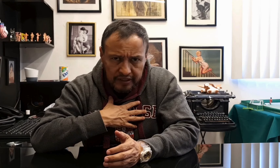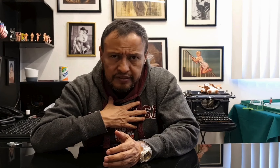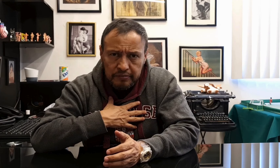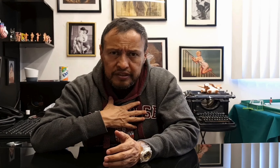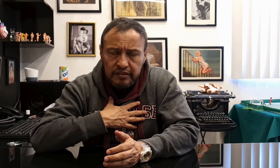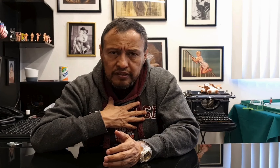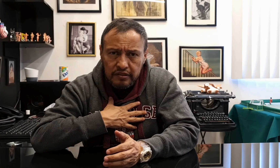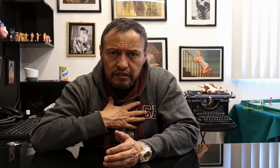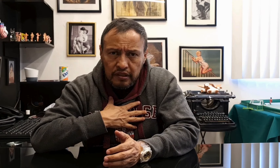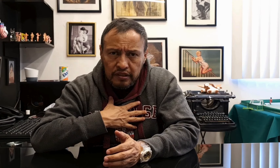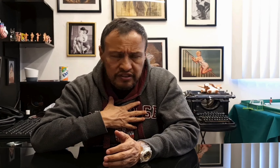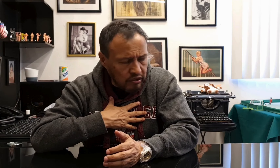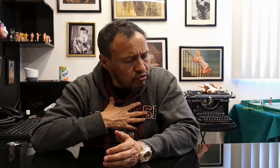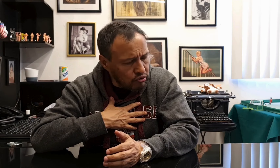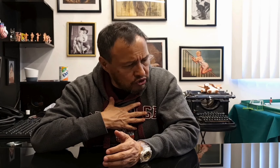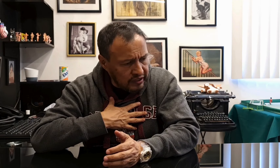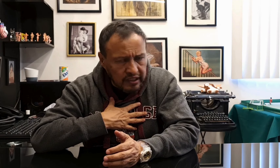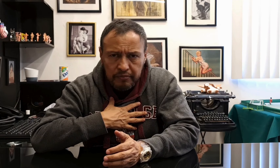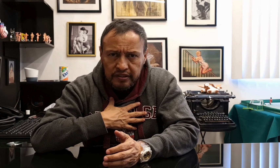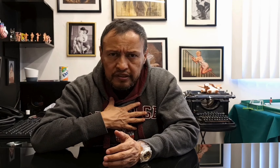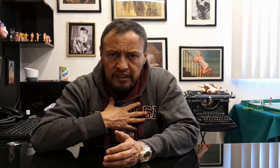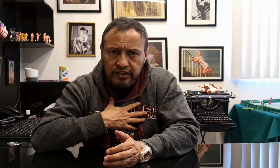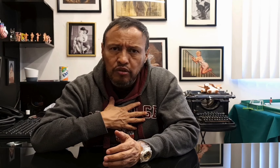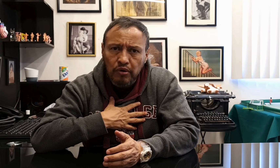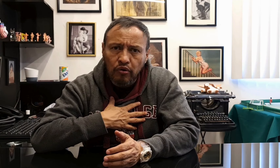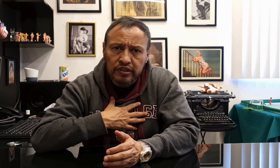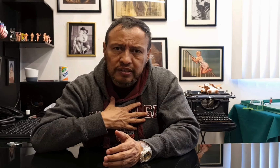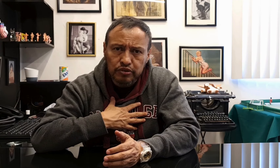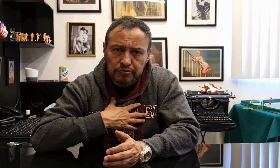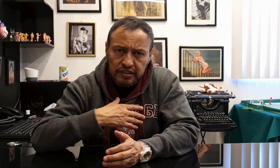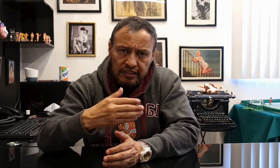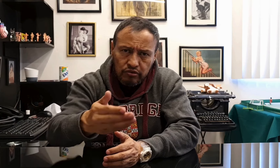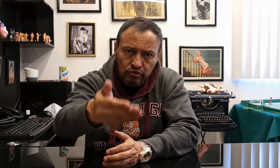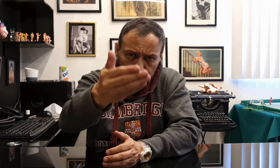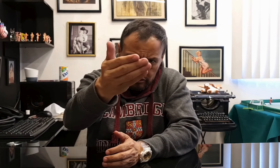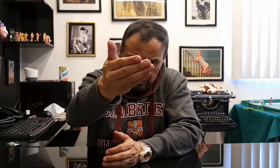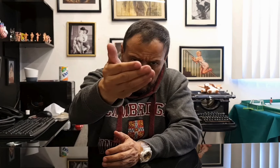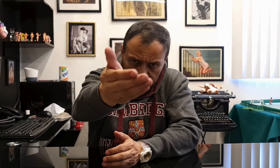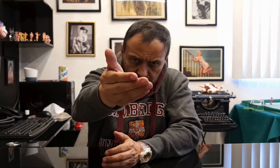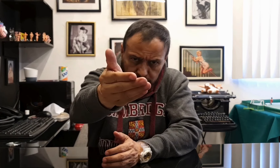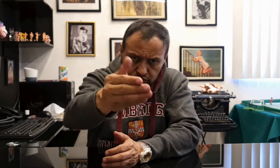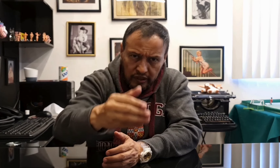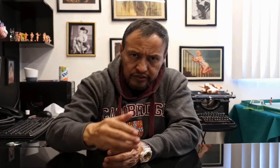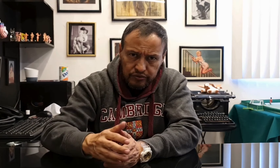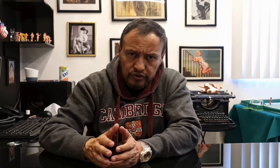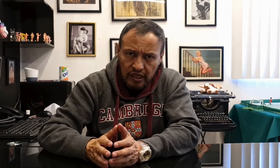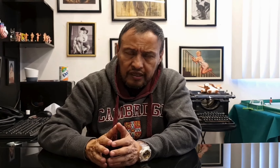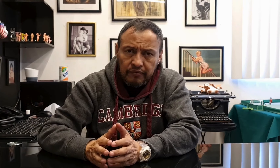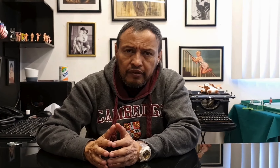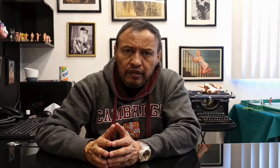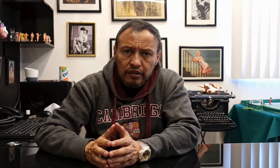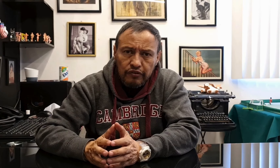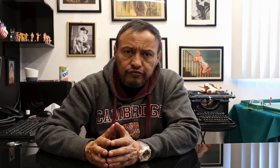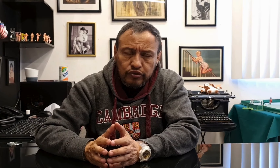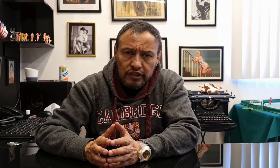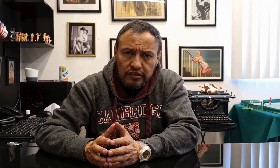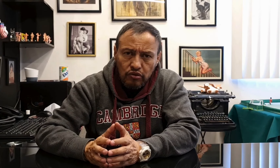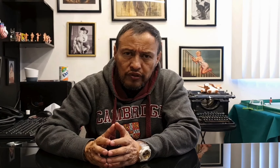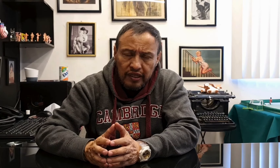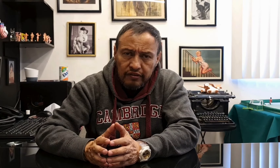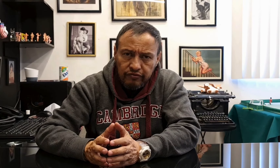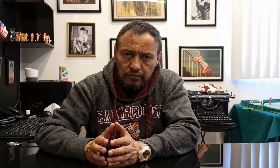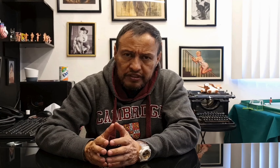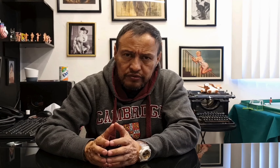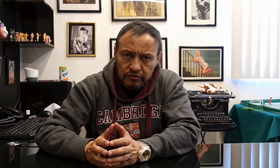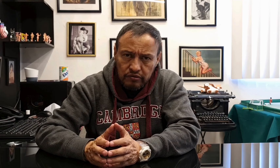hacerlo permanentemente. Y hacerlo cotidianamente. Así como ahora estamos invitando a los usuarios a difundir